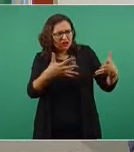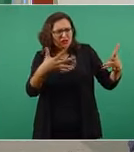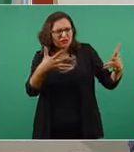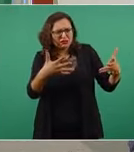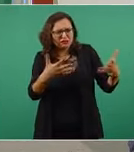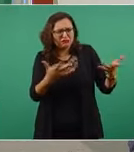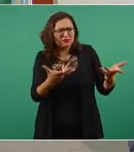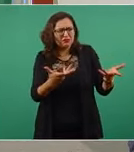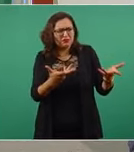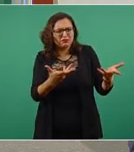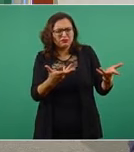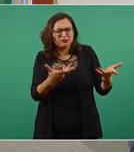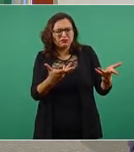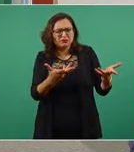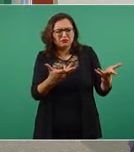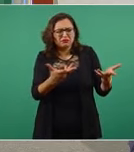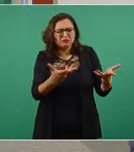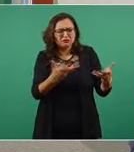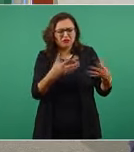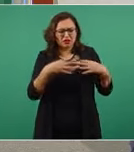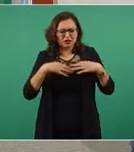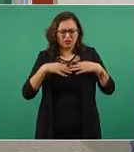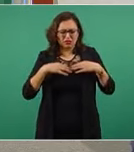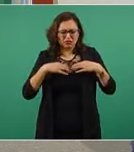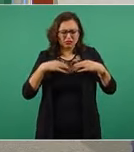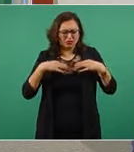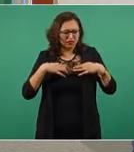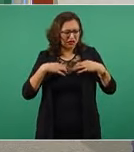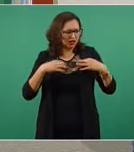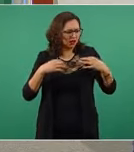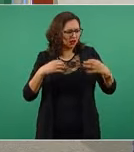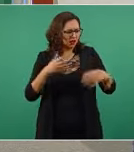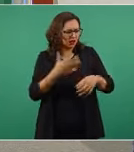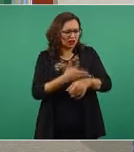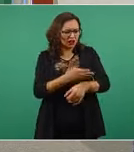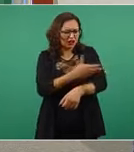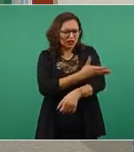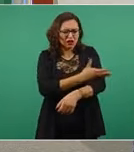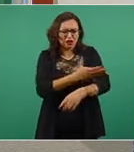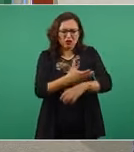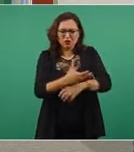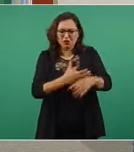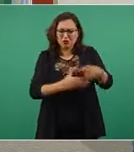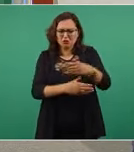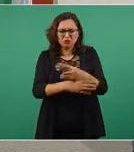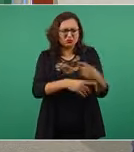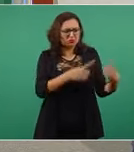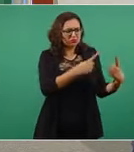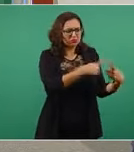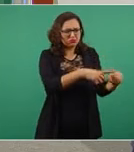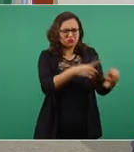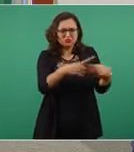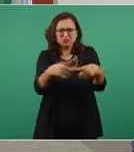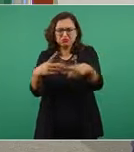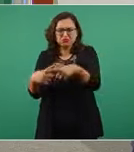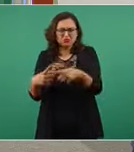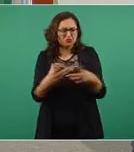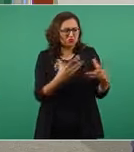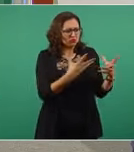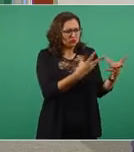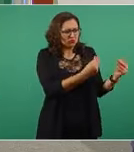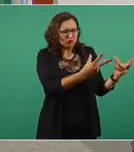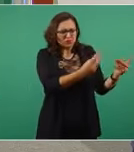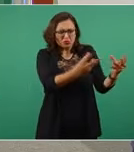¿Cómo se han de producir telas o muebles o cosas por el estilo en